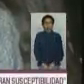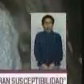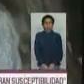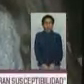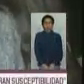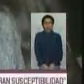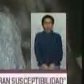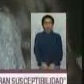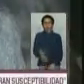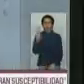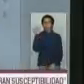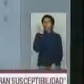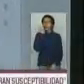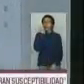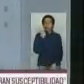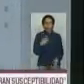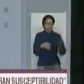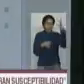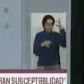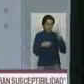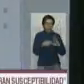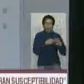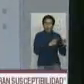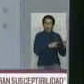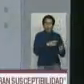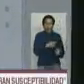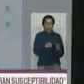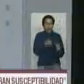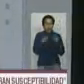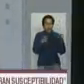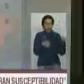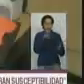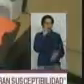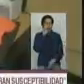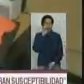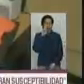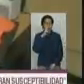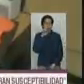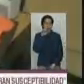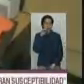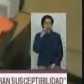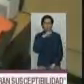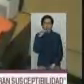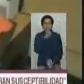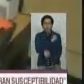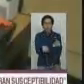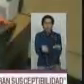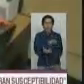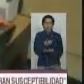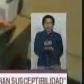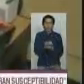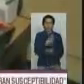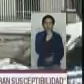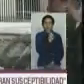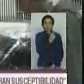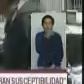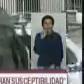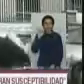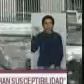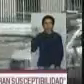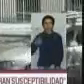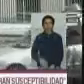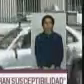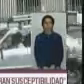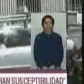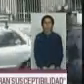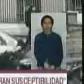que en las pasadas horas renunció el director nacional del CERESI, Luis Fernando Pereira, y la jefa de presupuesto del Tribunal Supremo